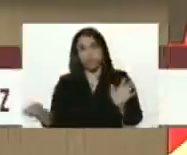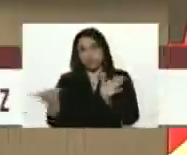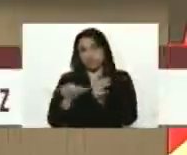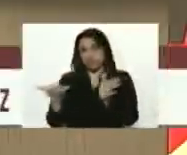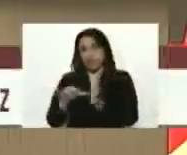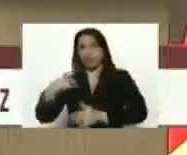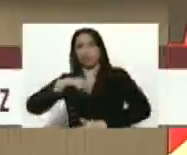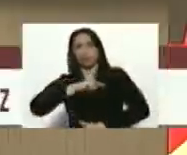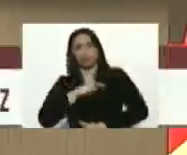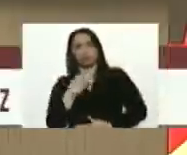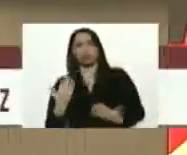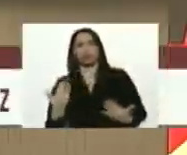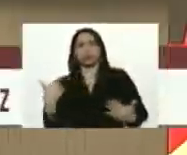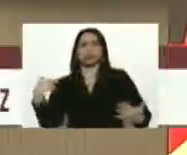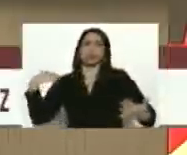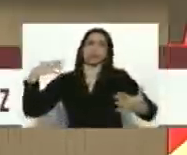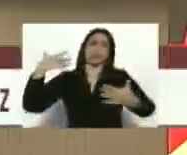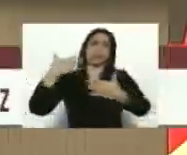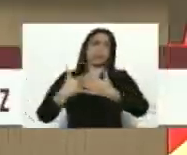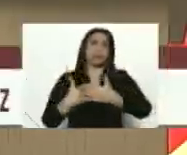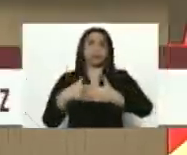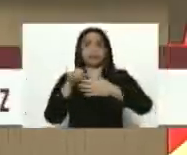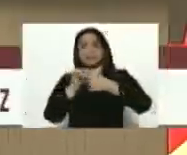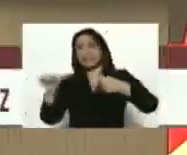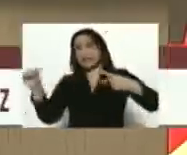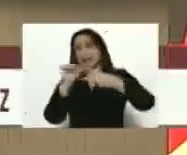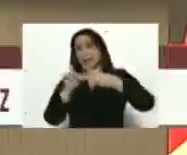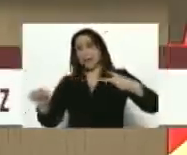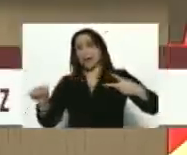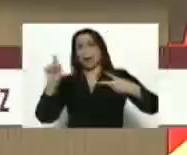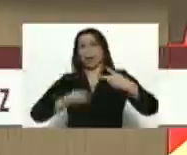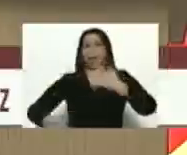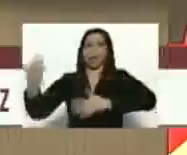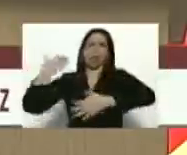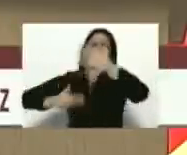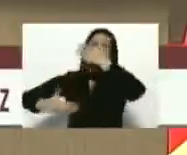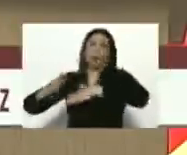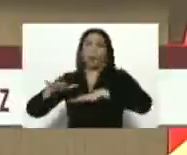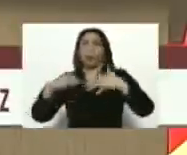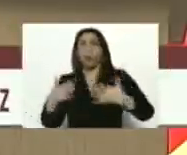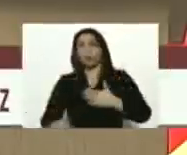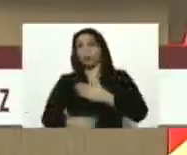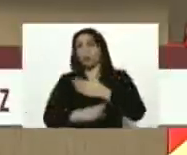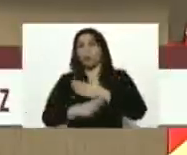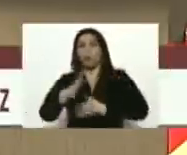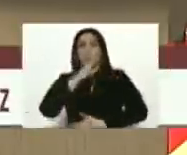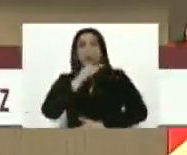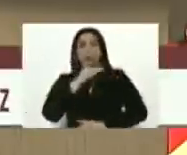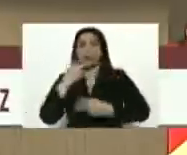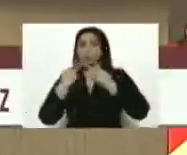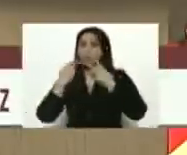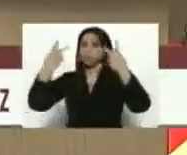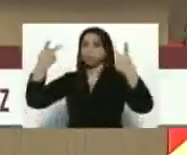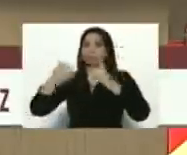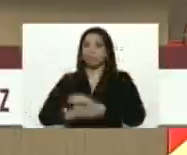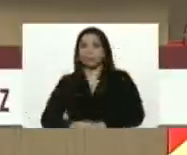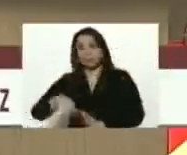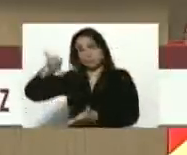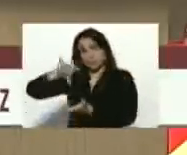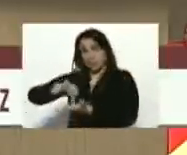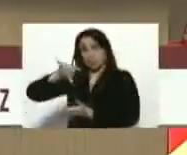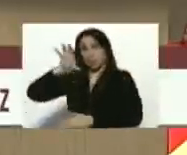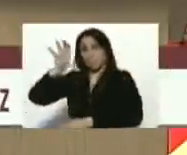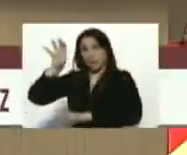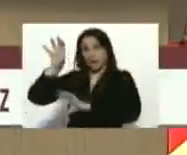Hemos venido desde hace semanas, incluso cuando todavía no habían sido declarados epicentros de la